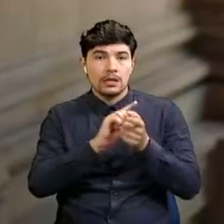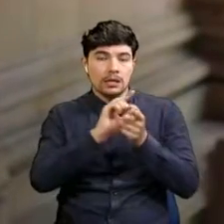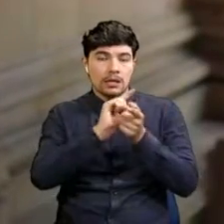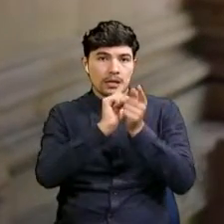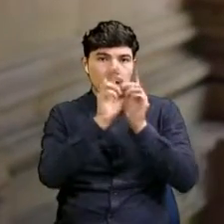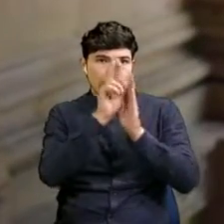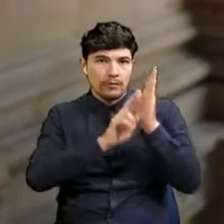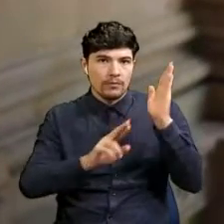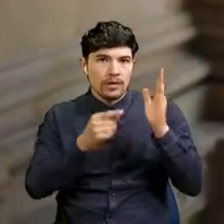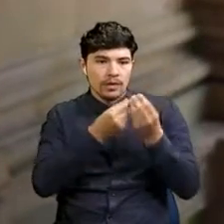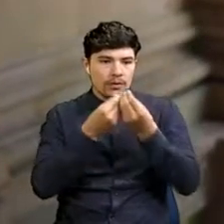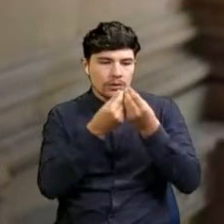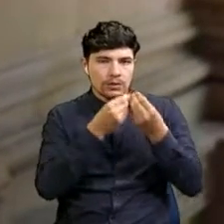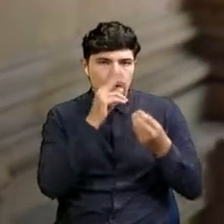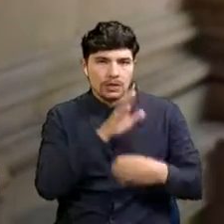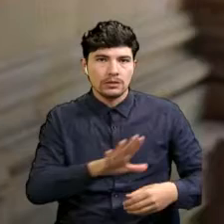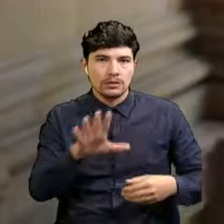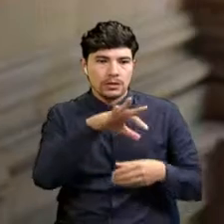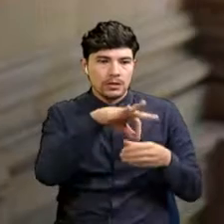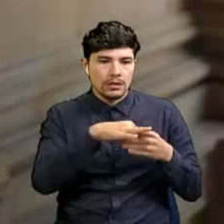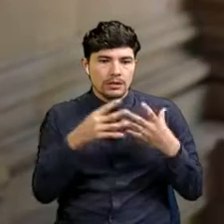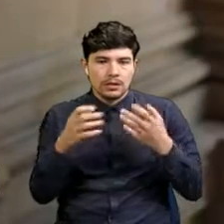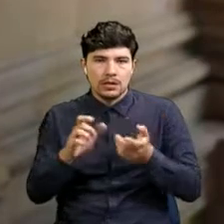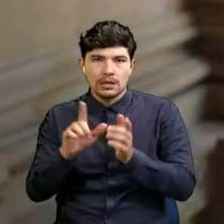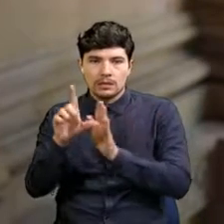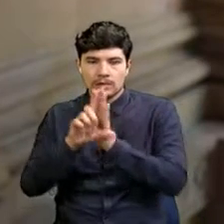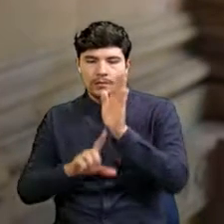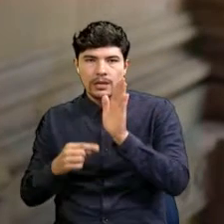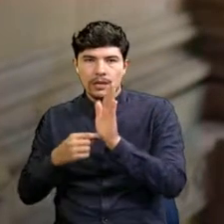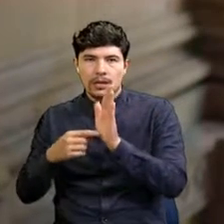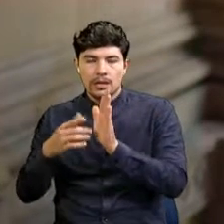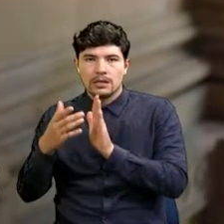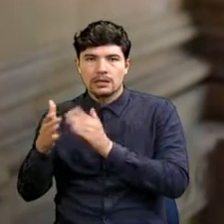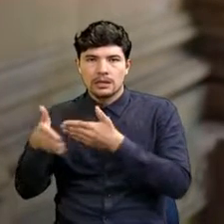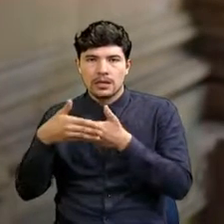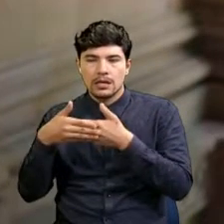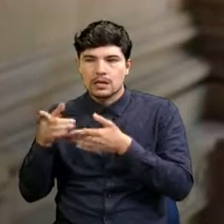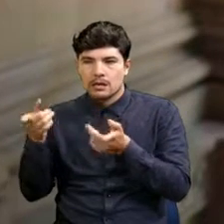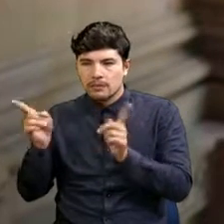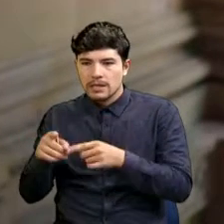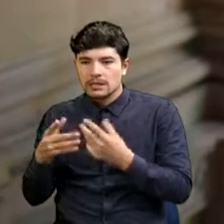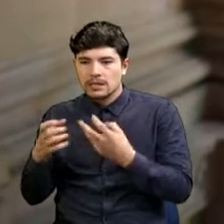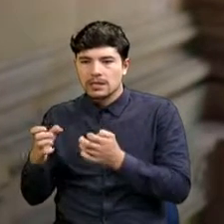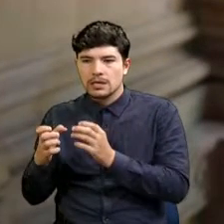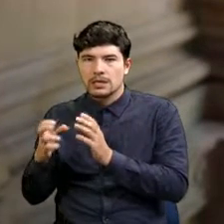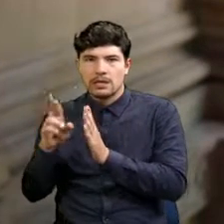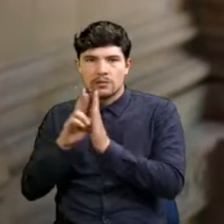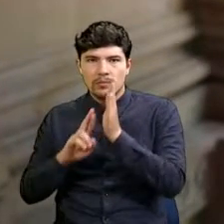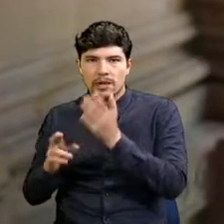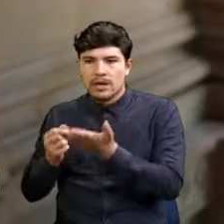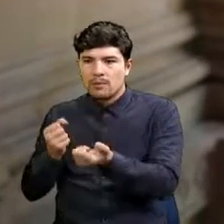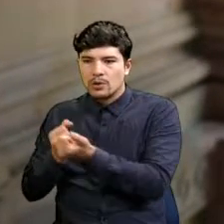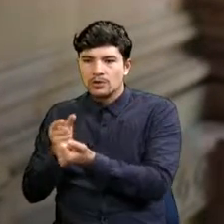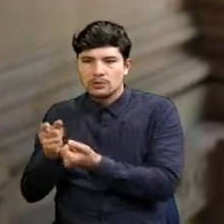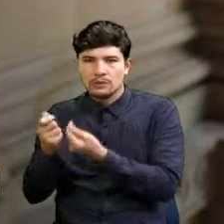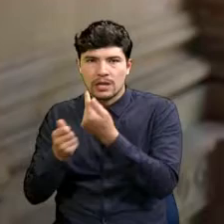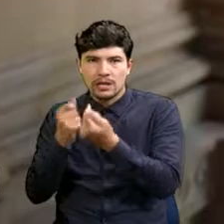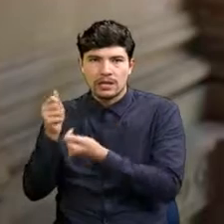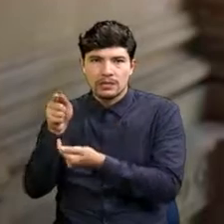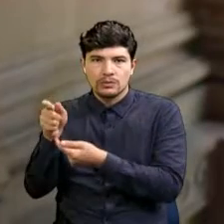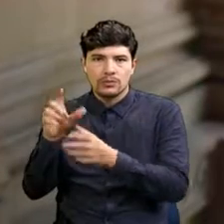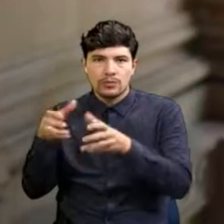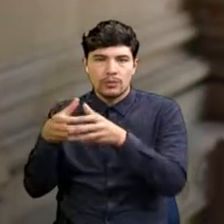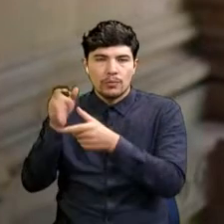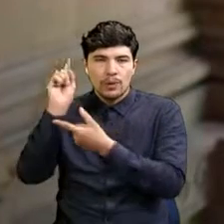Electoral, se quiere reformar las listas cerradas, se quiere reformar el financiamiento de los partidos y también el gobierno ha planteado